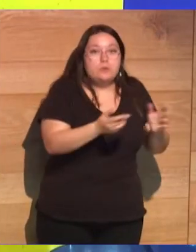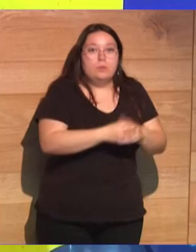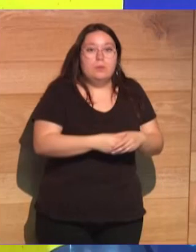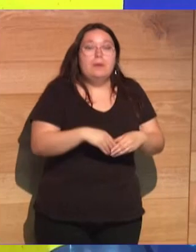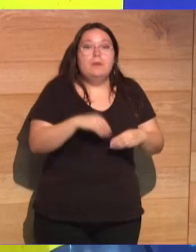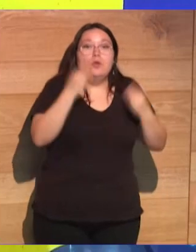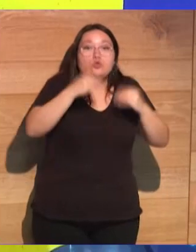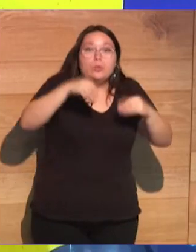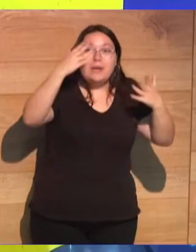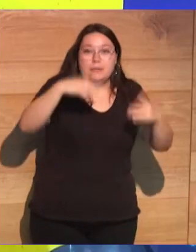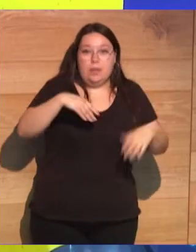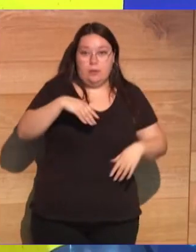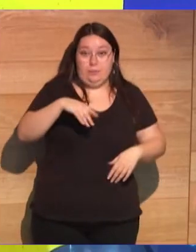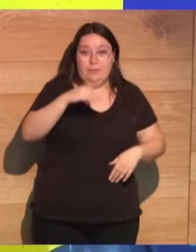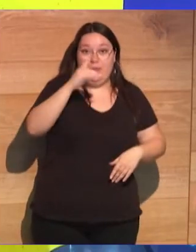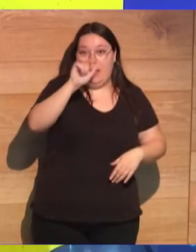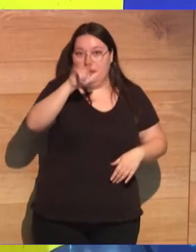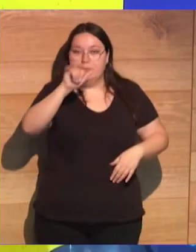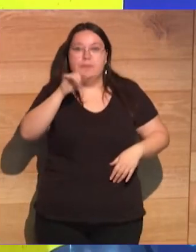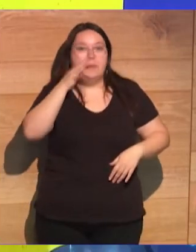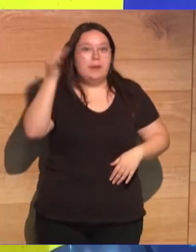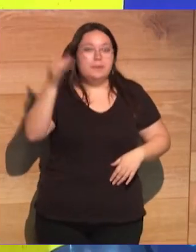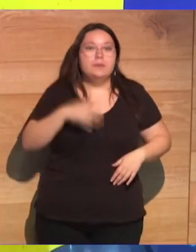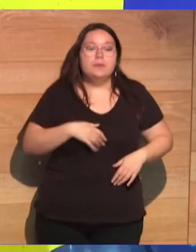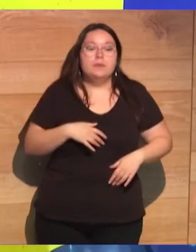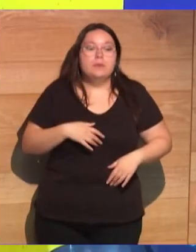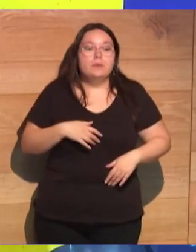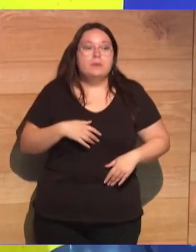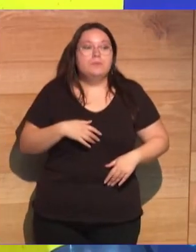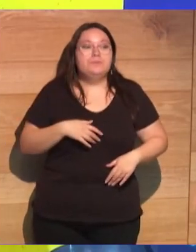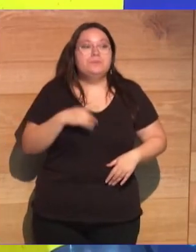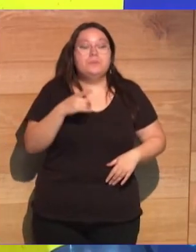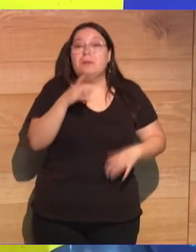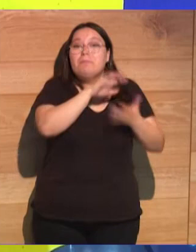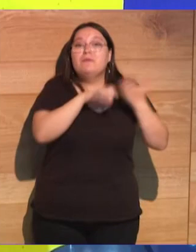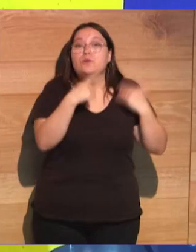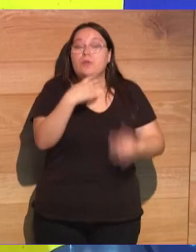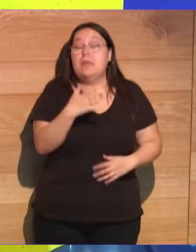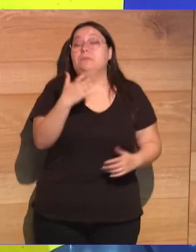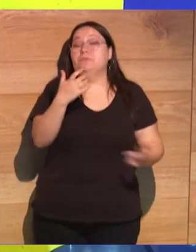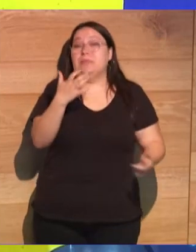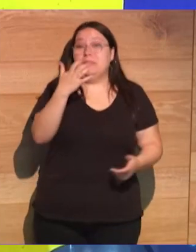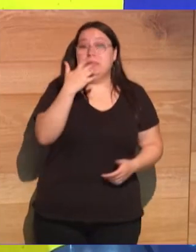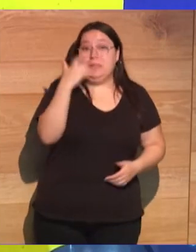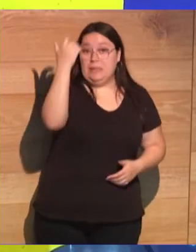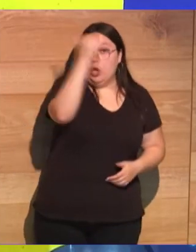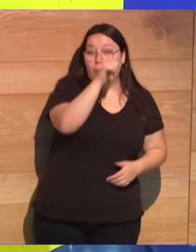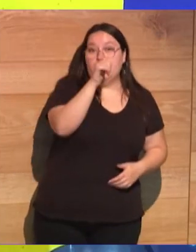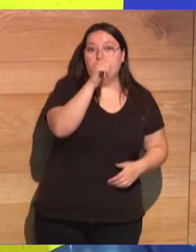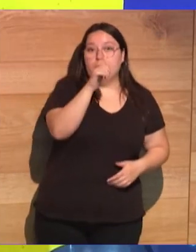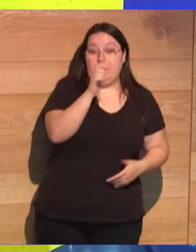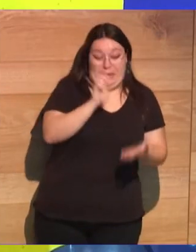surrealistas. Y lo que decían en ese manifiesto, no sé muy bien a cuenta de qué, pero lo decían, era que cuando el hombre quiso mejorar el